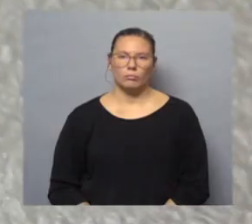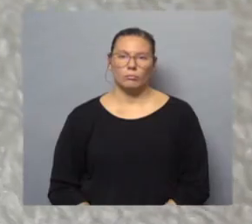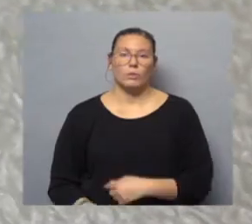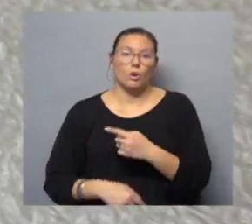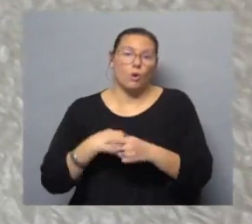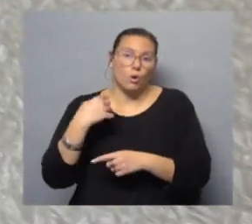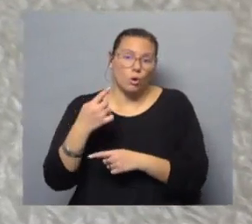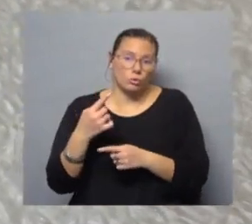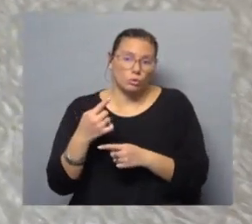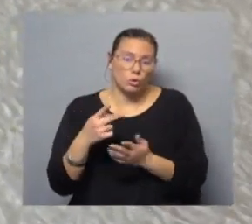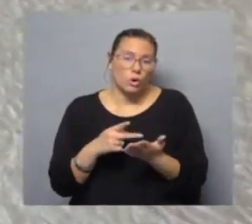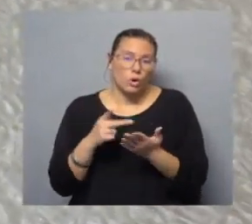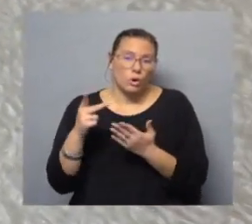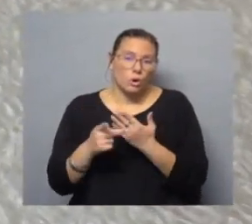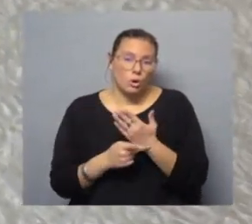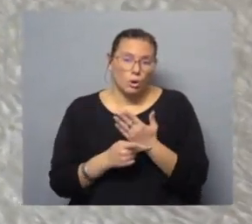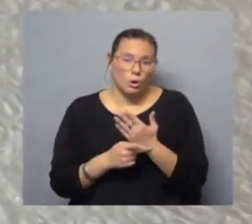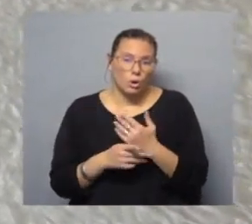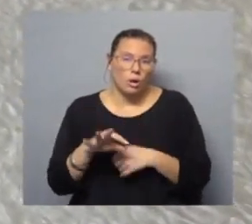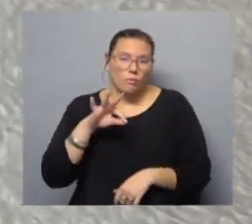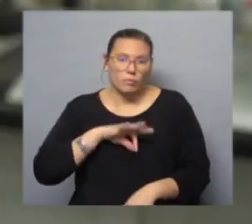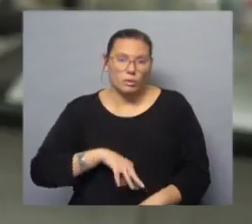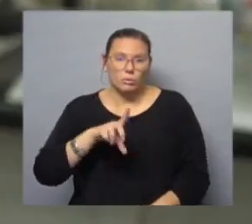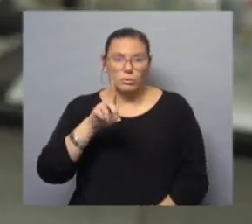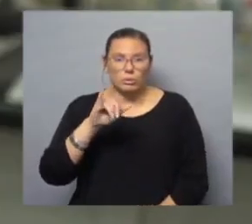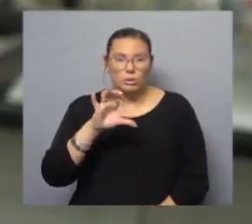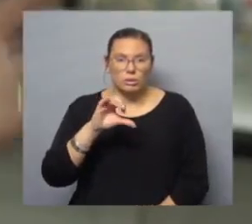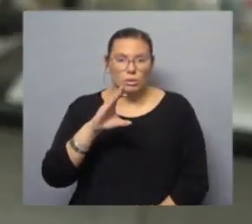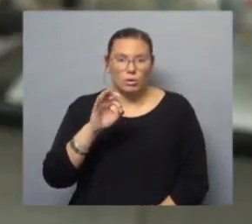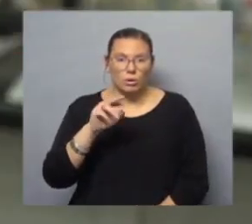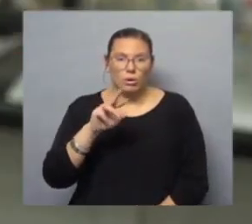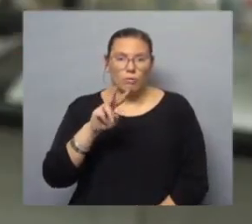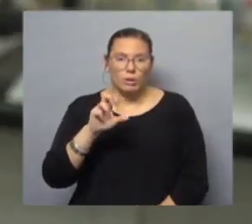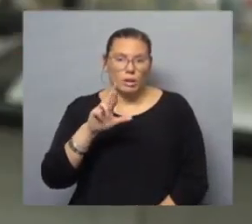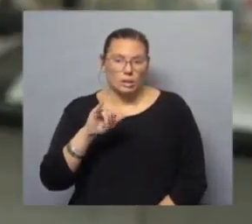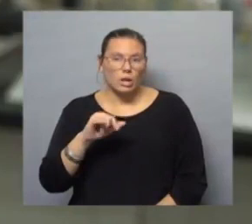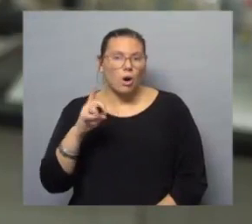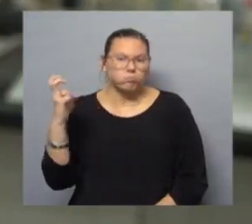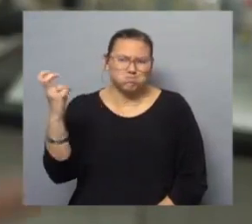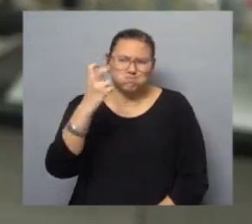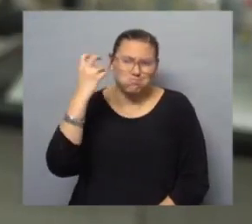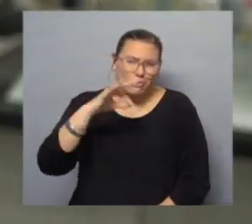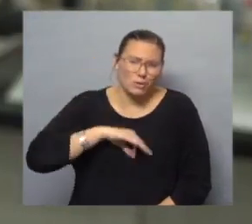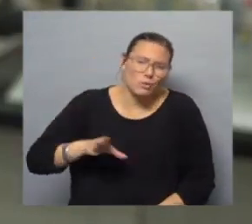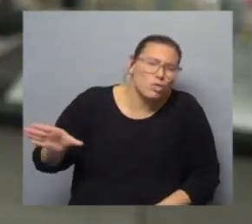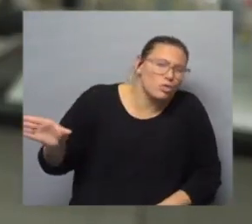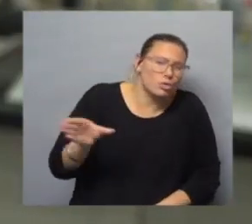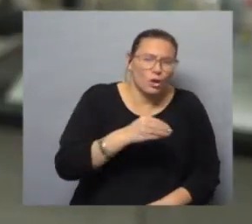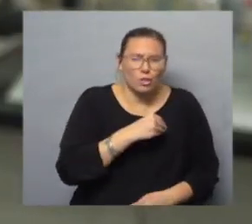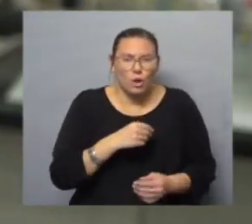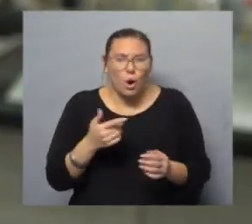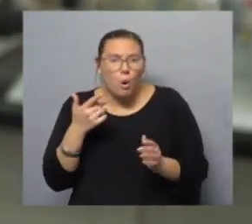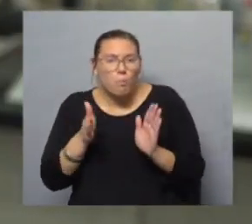Otro gran proyecto que tenemos es el proyecto de Virus Discovery, buscar todo lo que hay, todos los virus que hay en esas